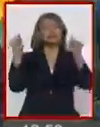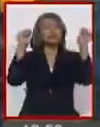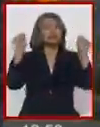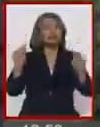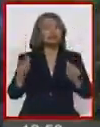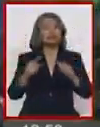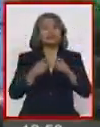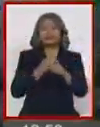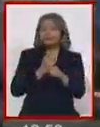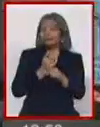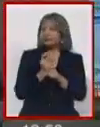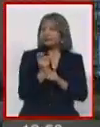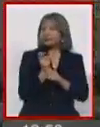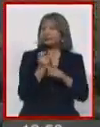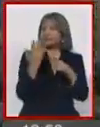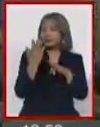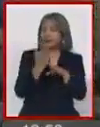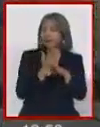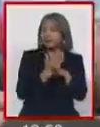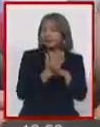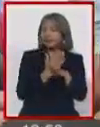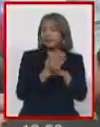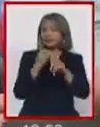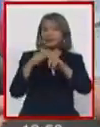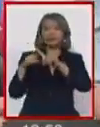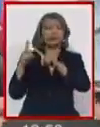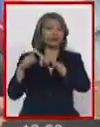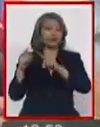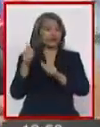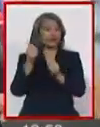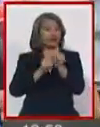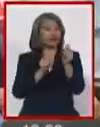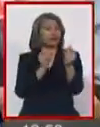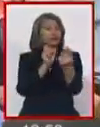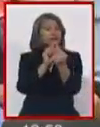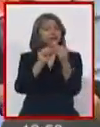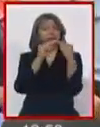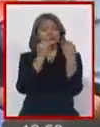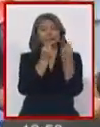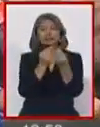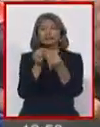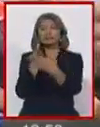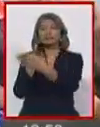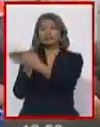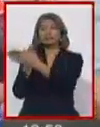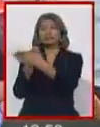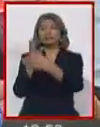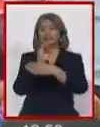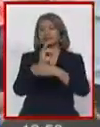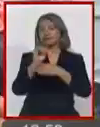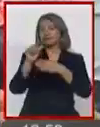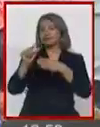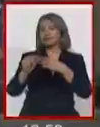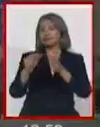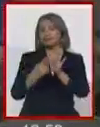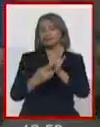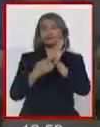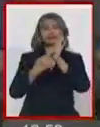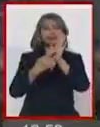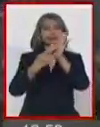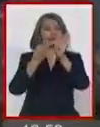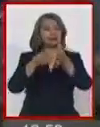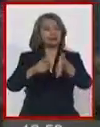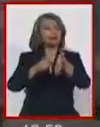ambientales. Entonces las afectaciones vienen dándose de manera diferente a cada uno de los rubros de la ingeniería a la cual nosotros representamos.